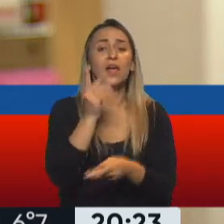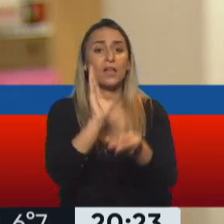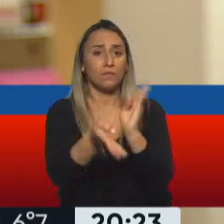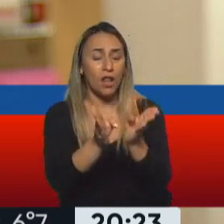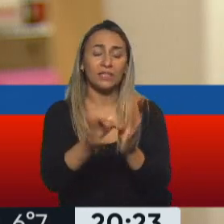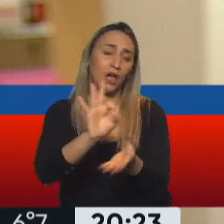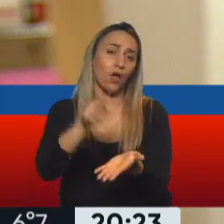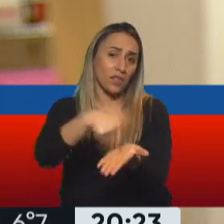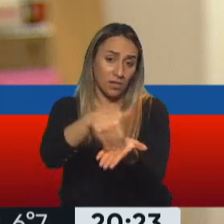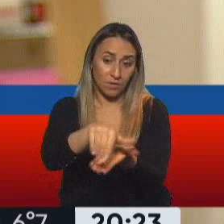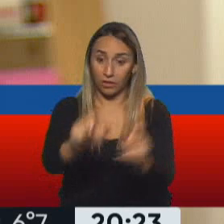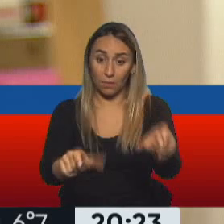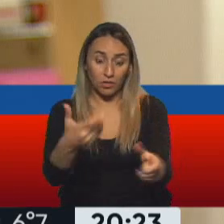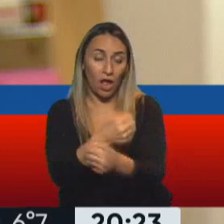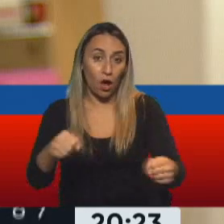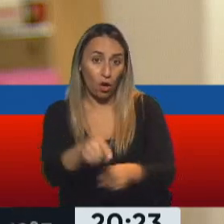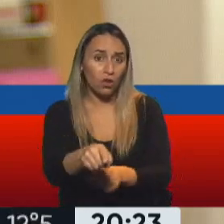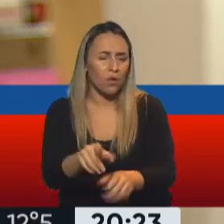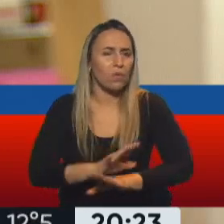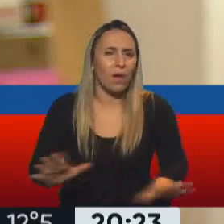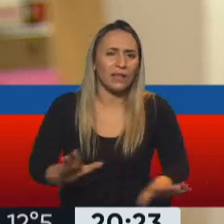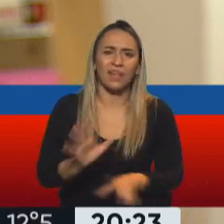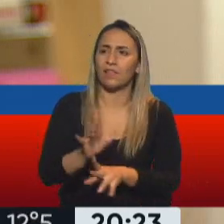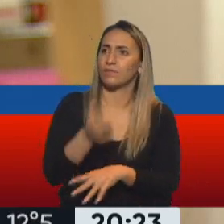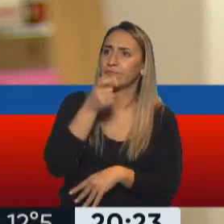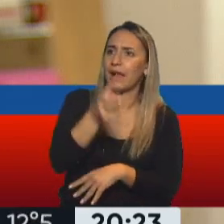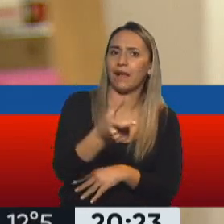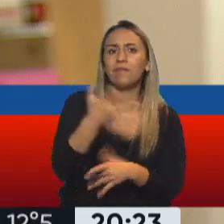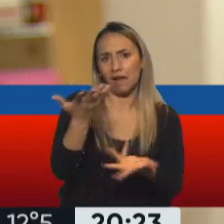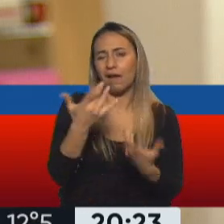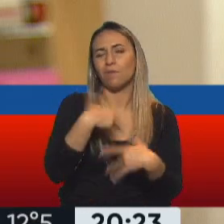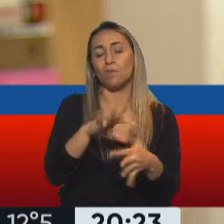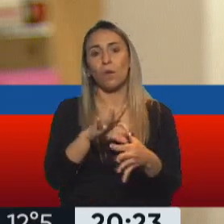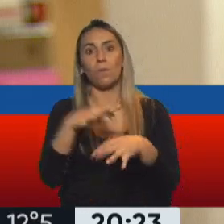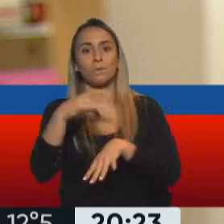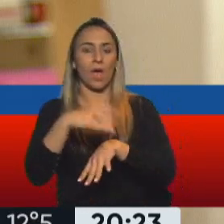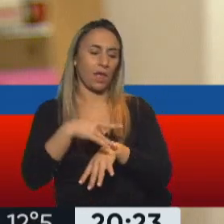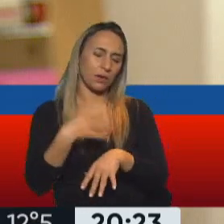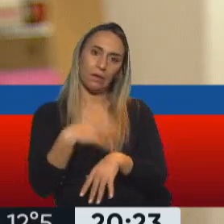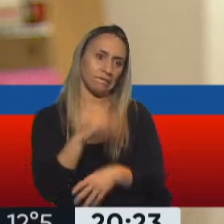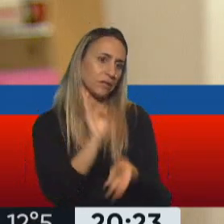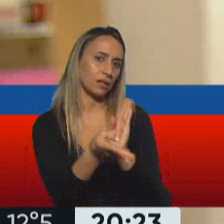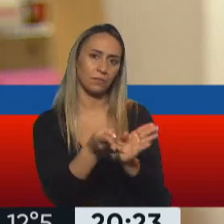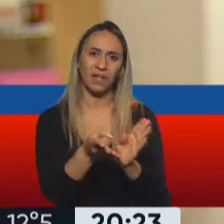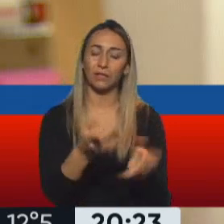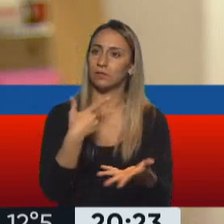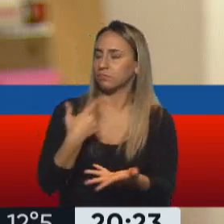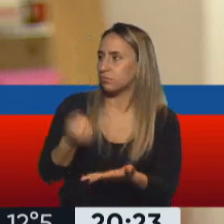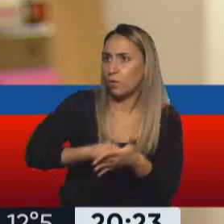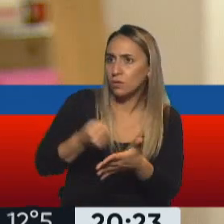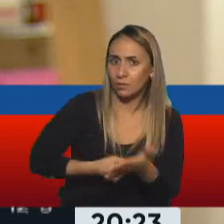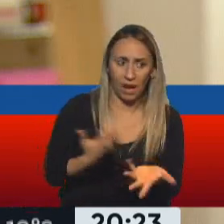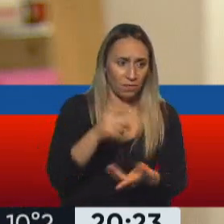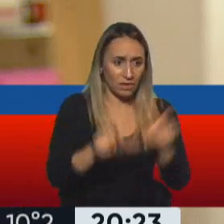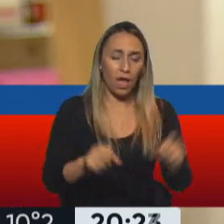sociedad, ¿sí? Lucha por la despatologización, lucha porque las personas gordas puedan salir a la calle